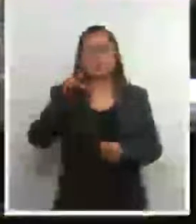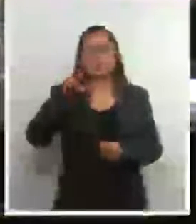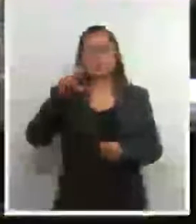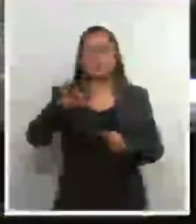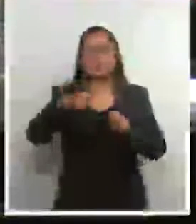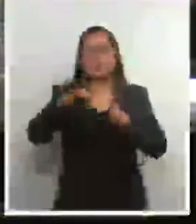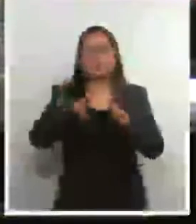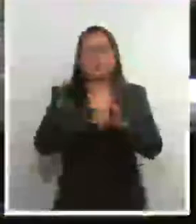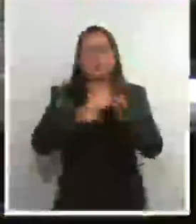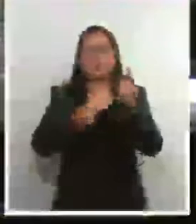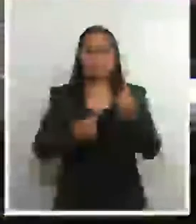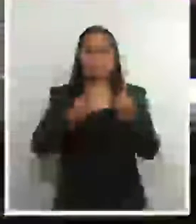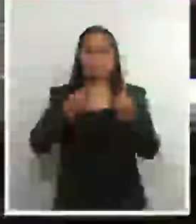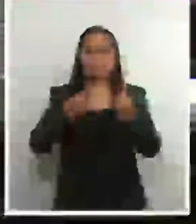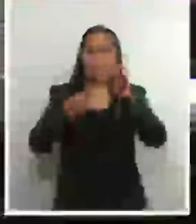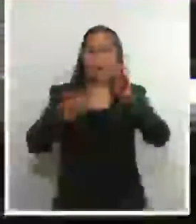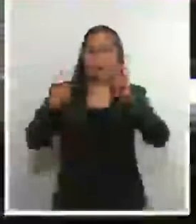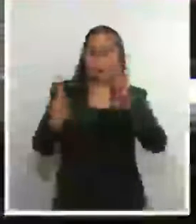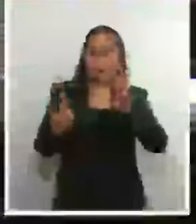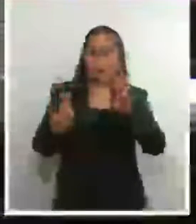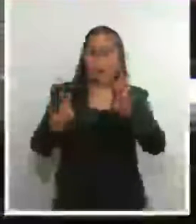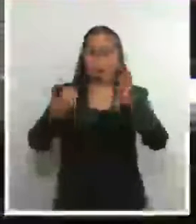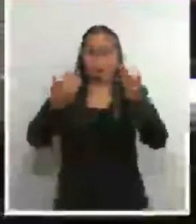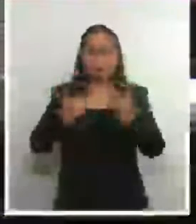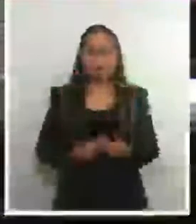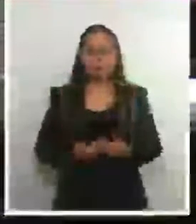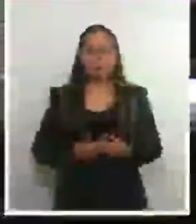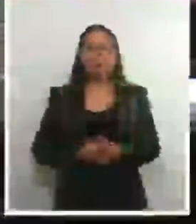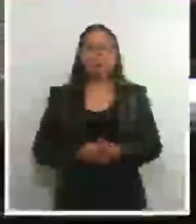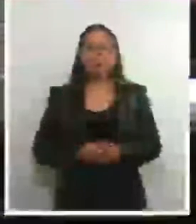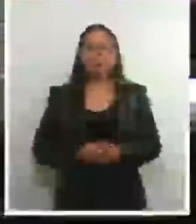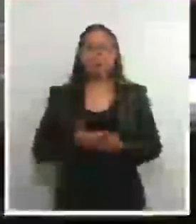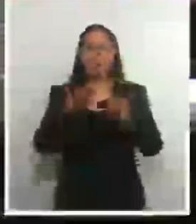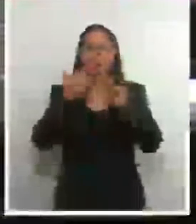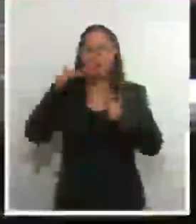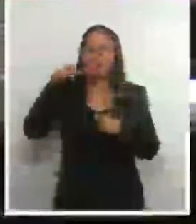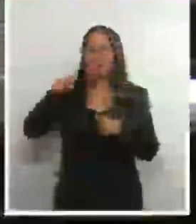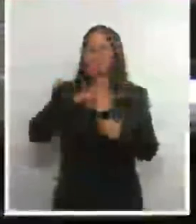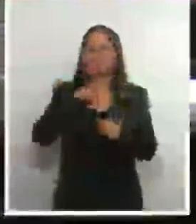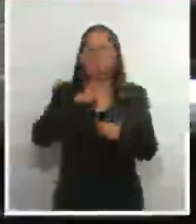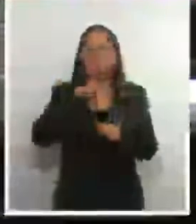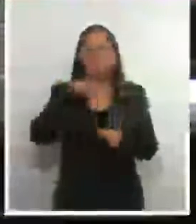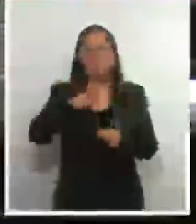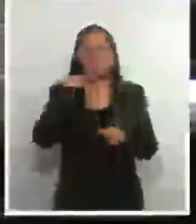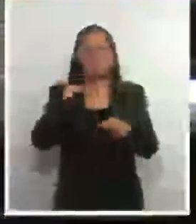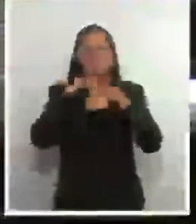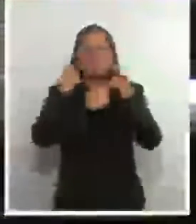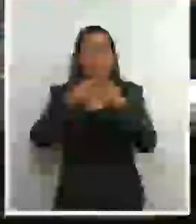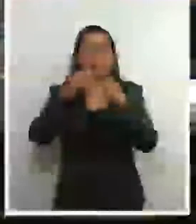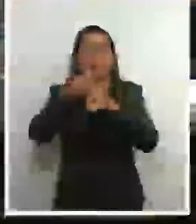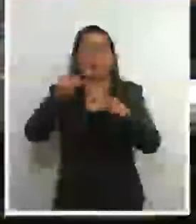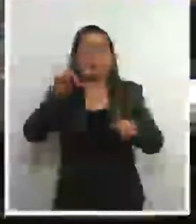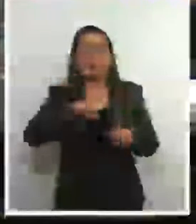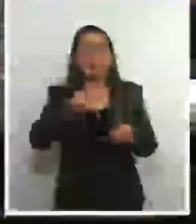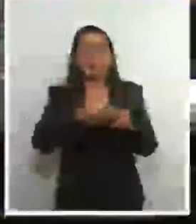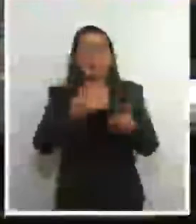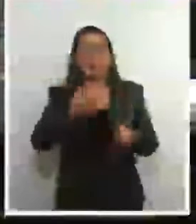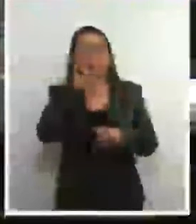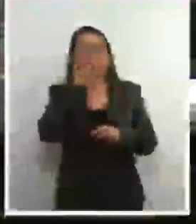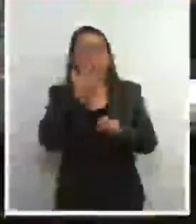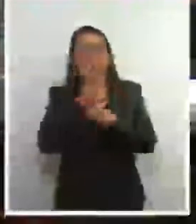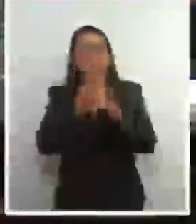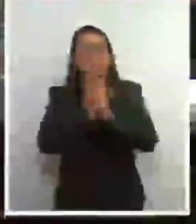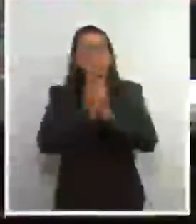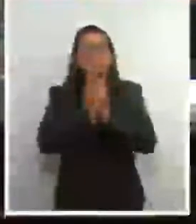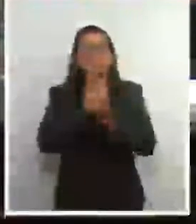al numeral 1 del apartado B. Toda vez de que no se encuentra en la sesión, le solicito a